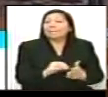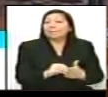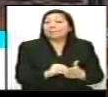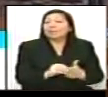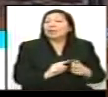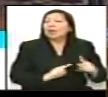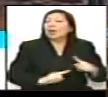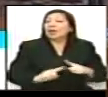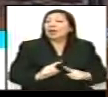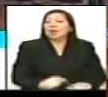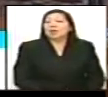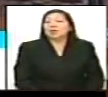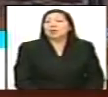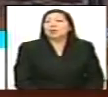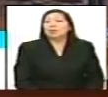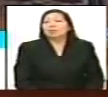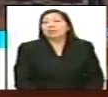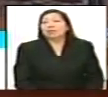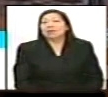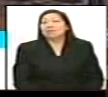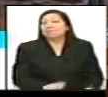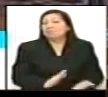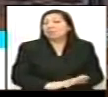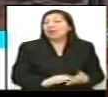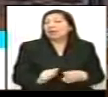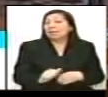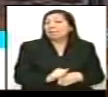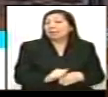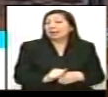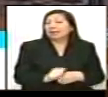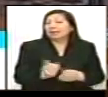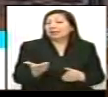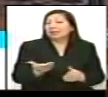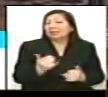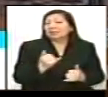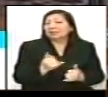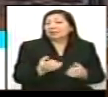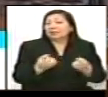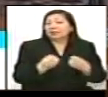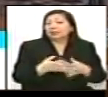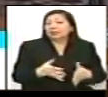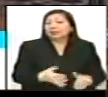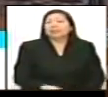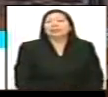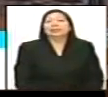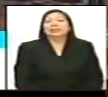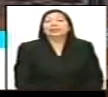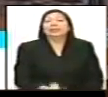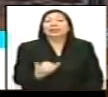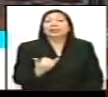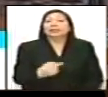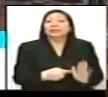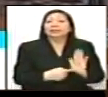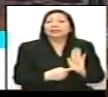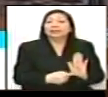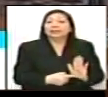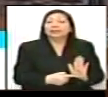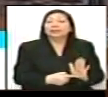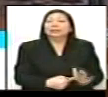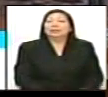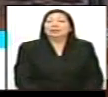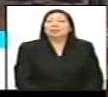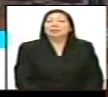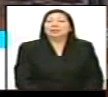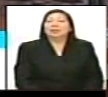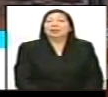de alguna mala práctica se hace que termine renunciando en el cargo, ¿no? Y esto se presentó en